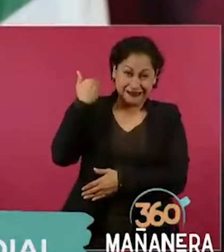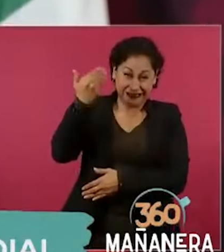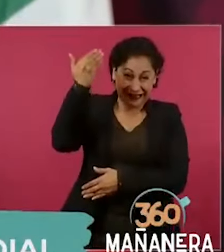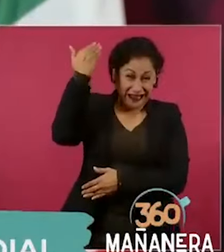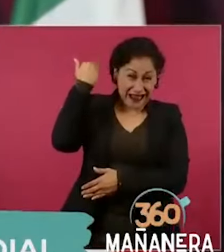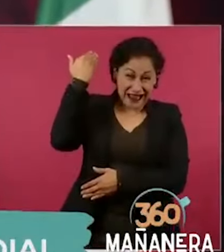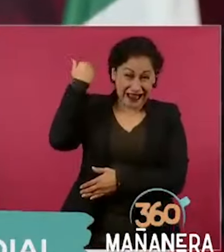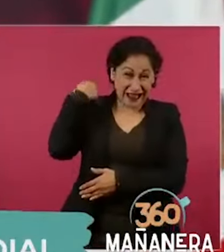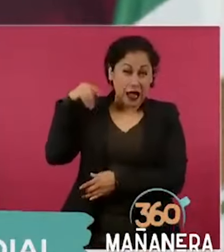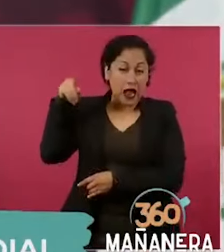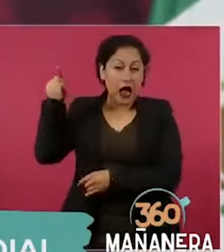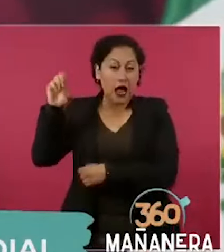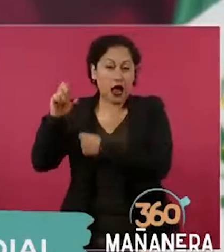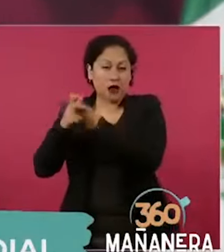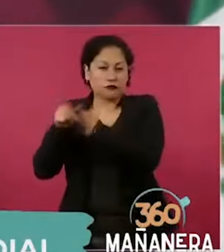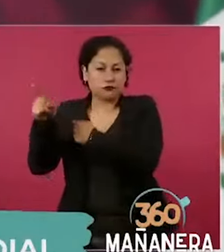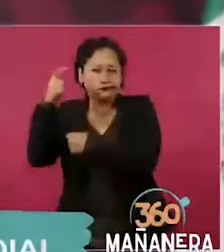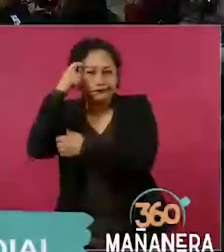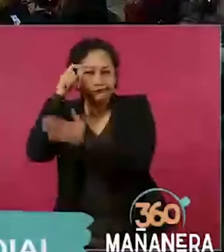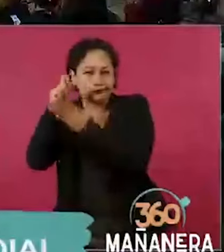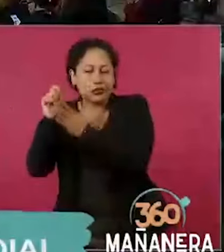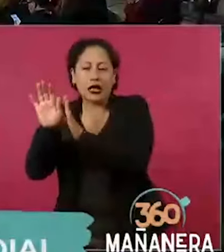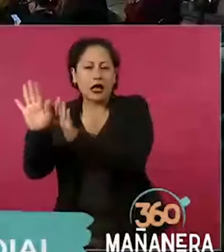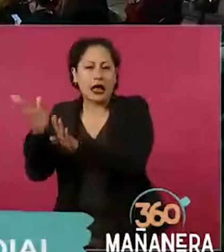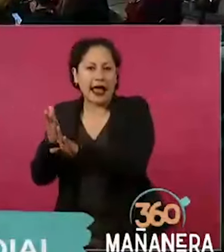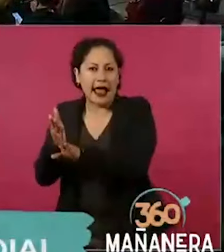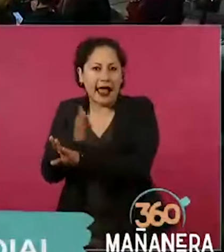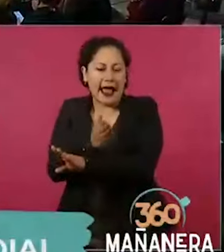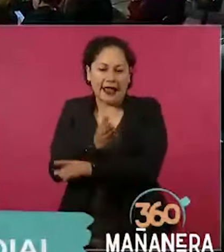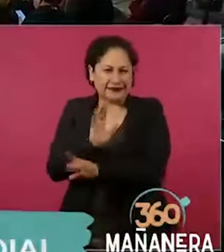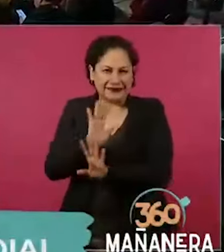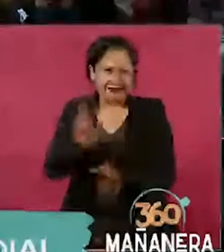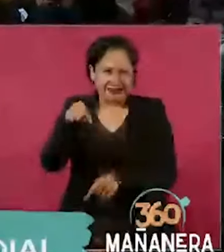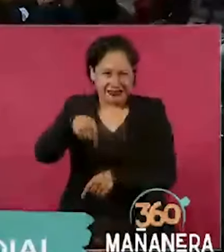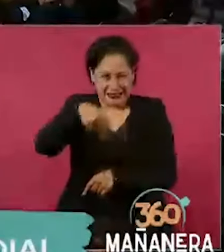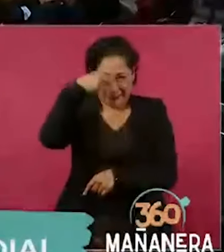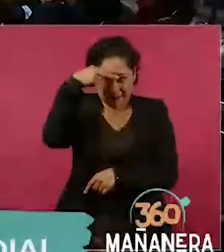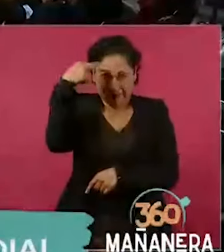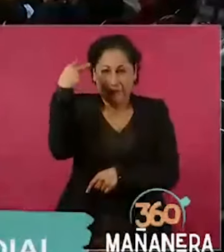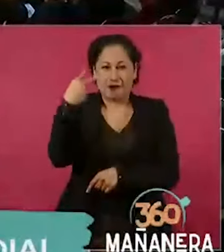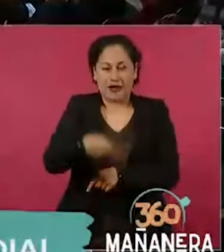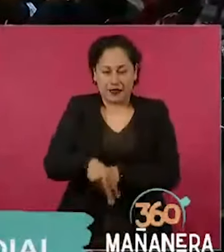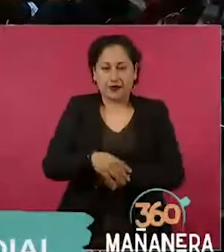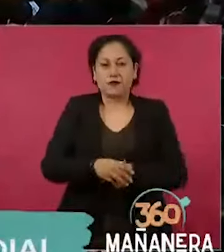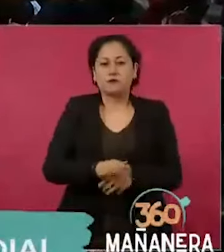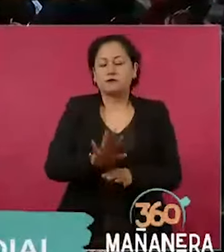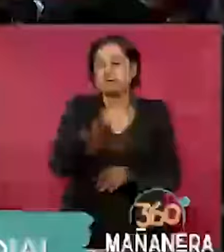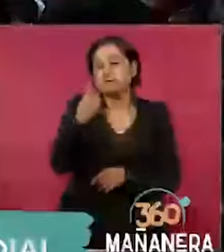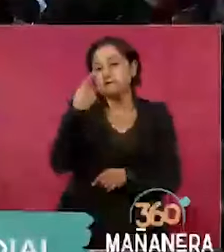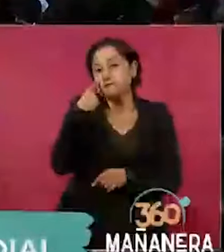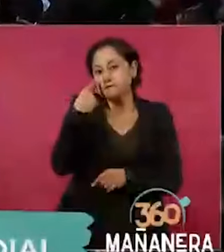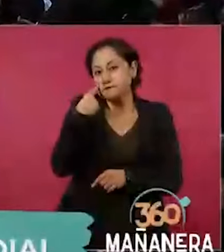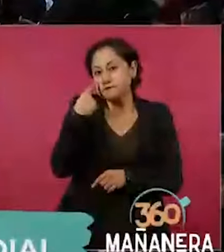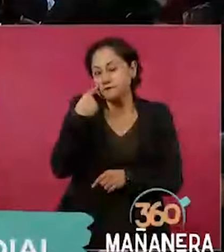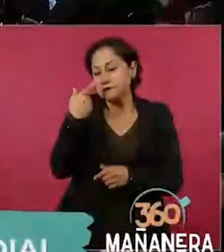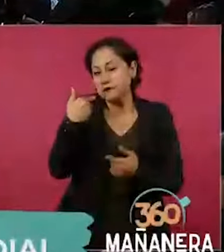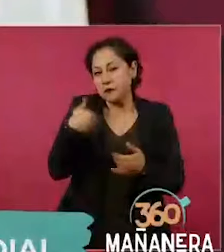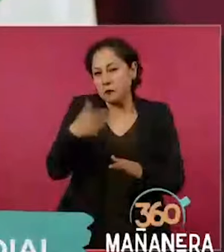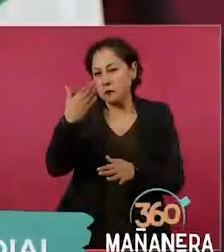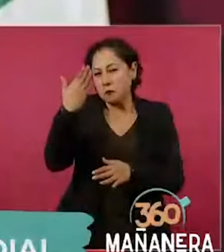México y en el mundo se hablaba de que el que controlaba los